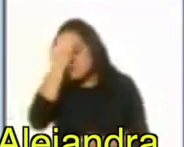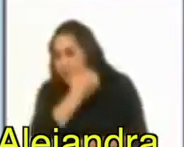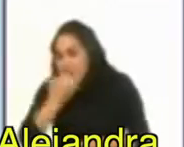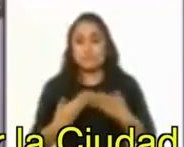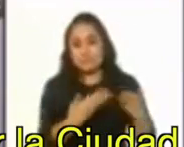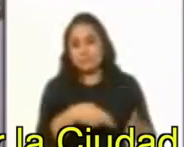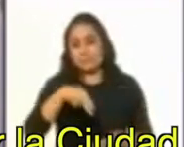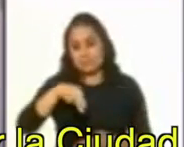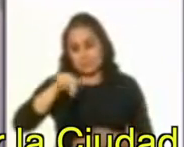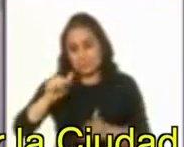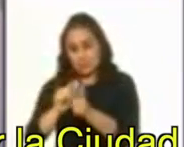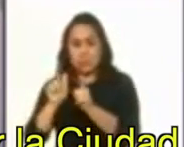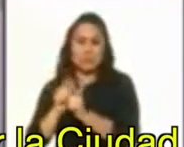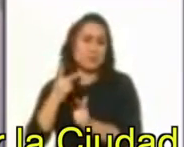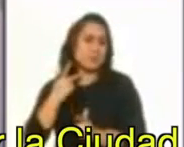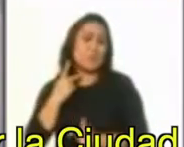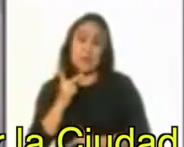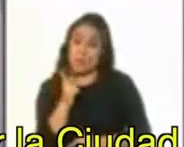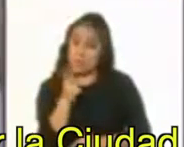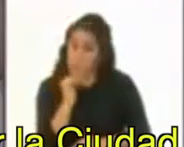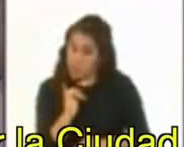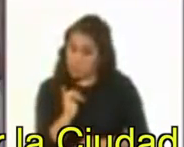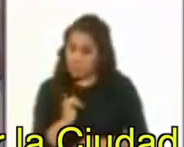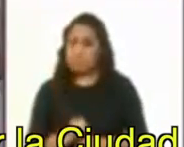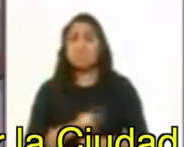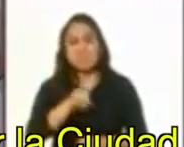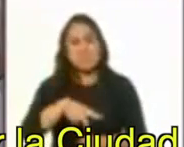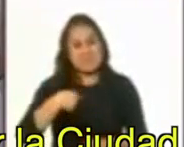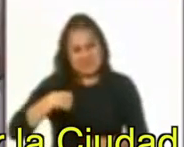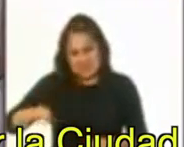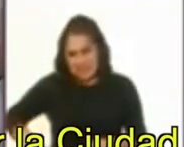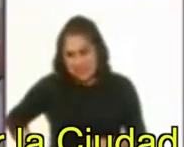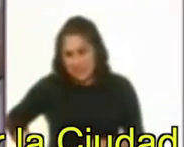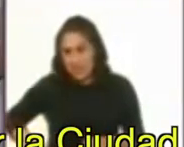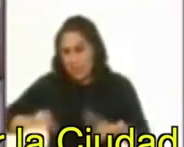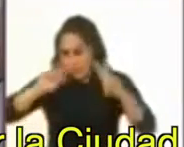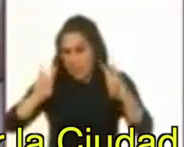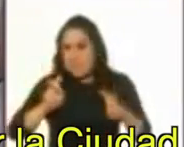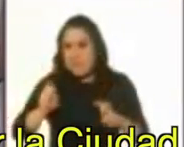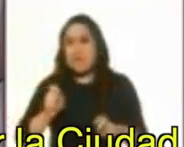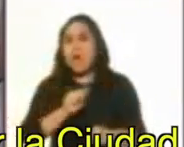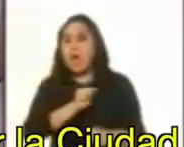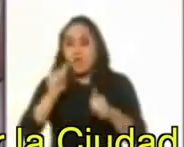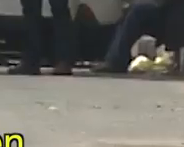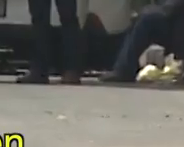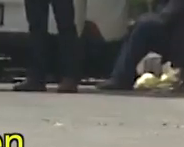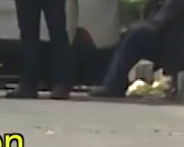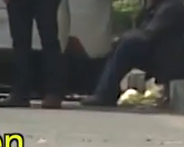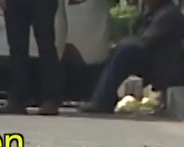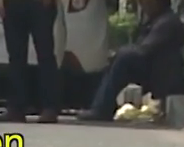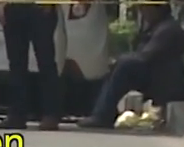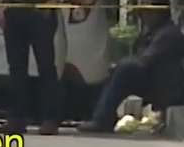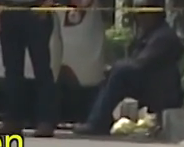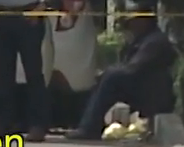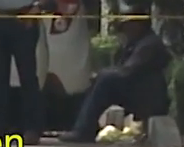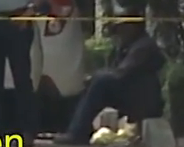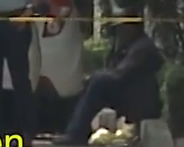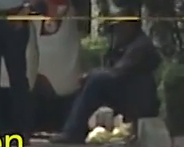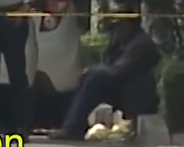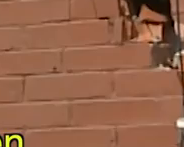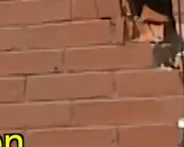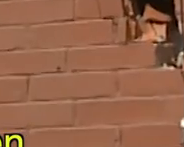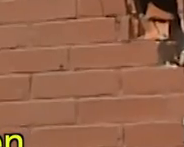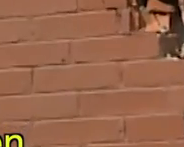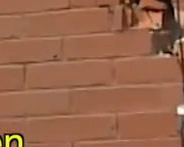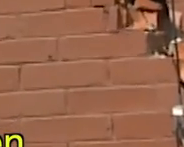representantes del PRI, Partido Independiente, Nueva Alianza y de la Coalición por la Ciudad de México al Frente, respectivamente, cuestionaron lo sucedido en el